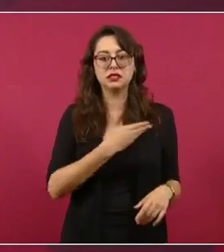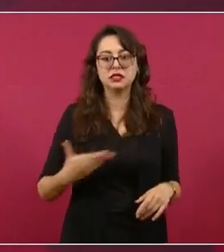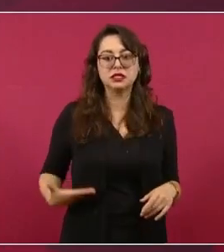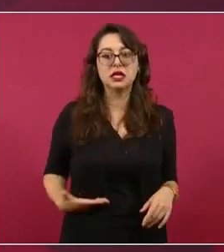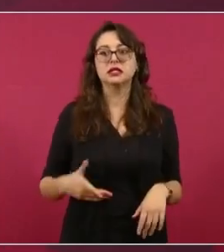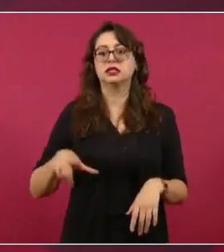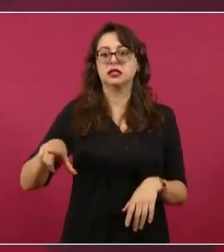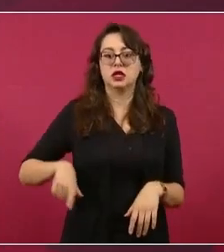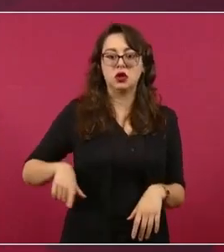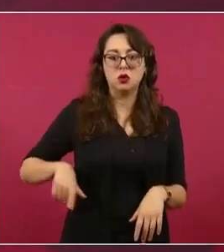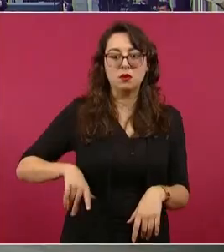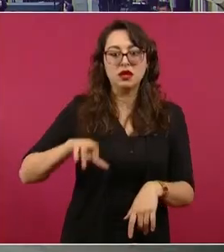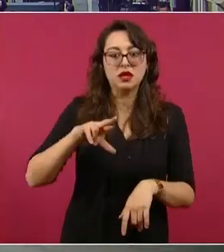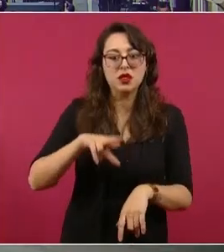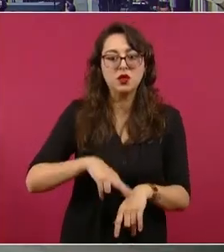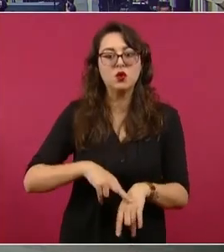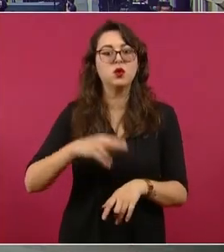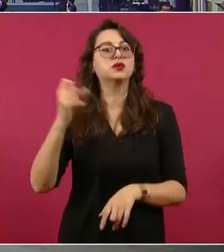Ellos dominaban.